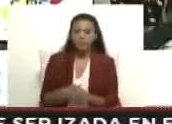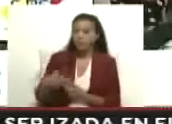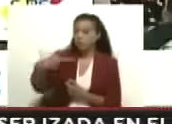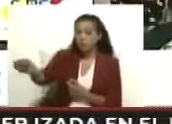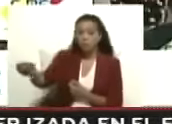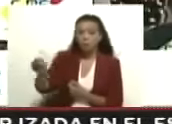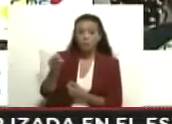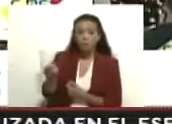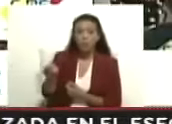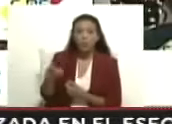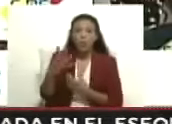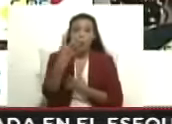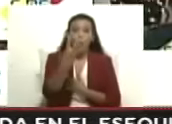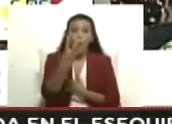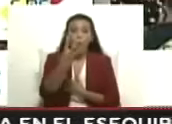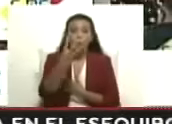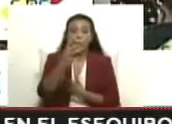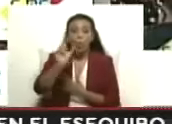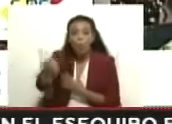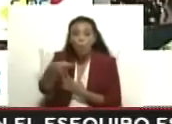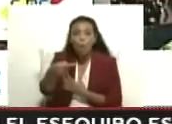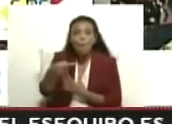No,